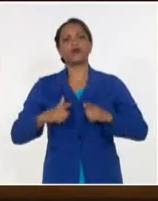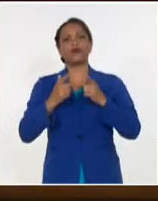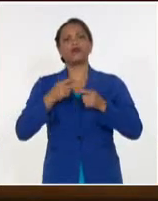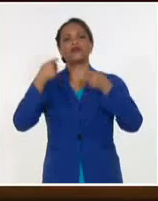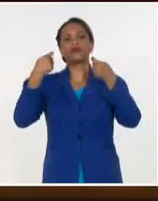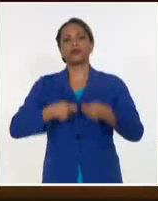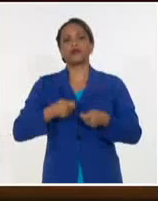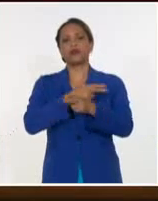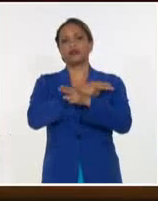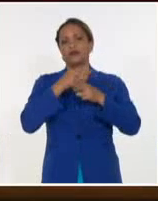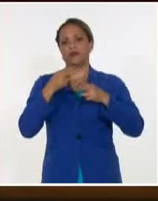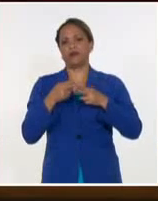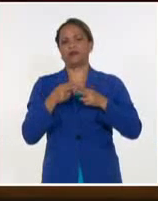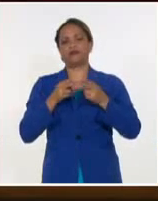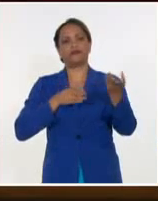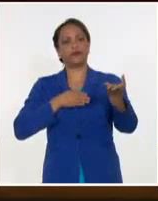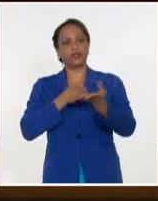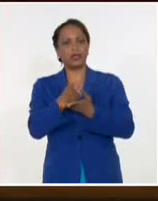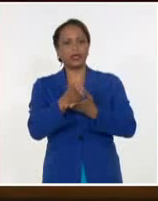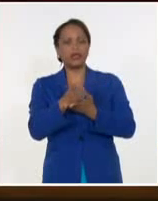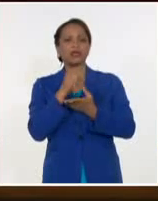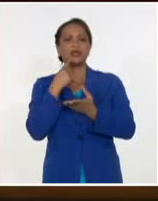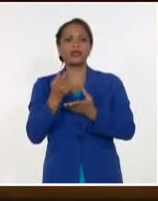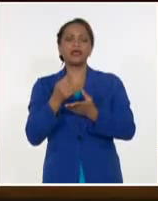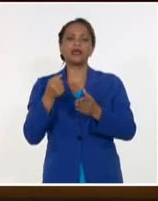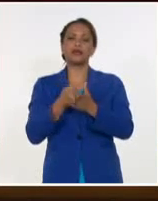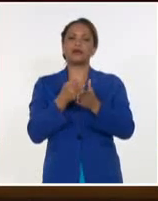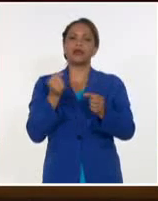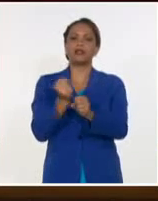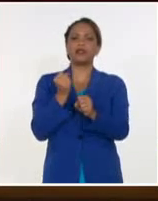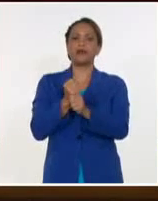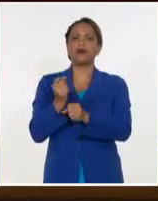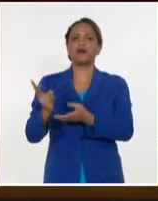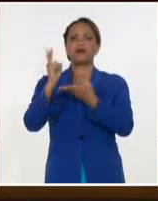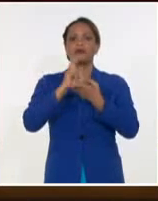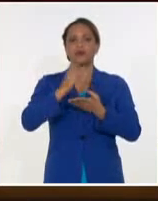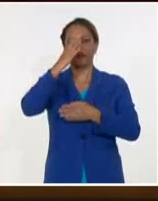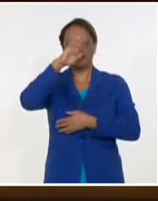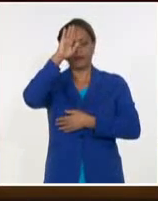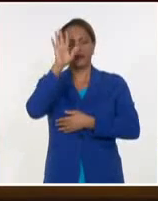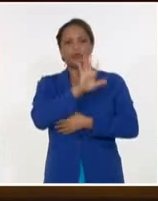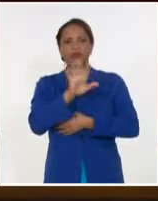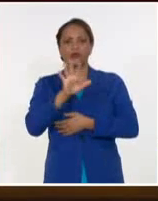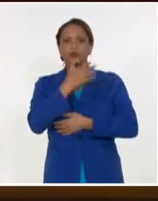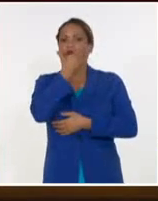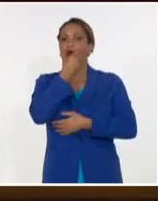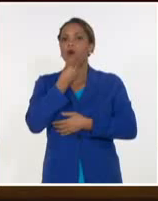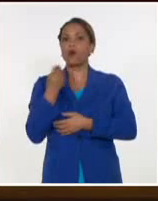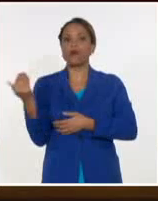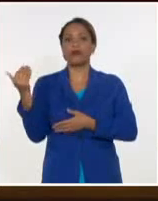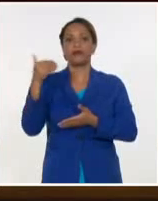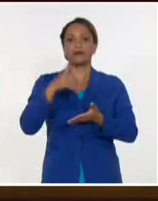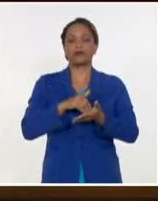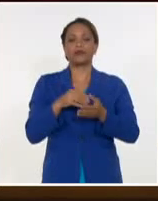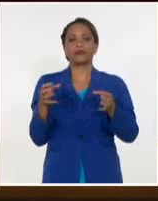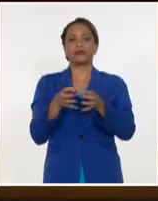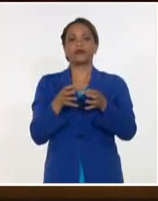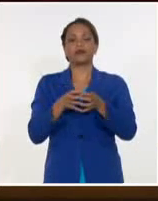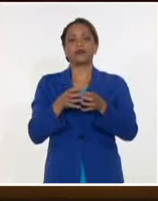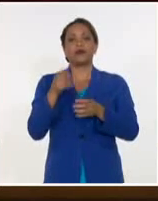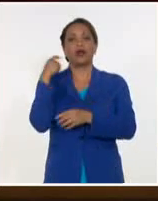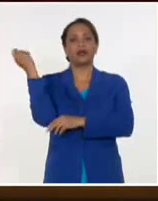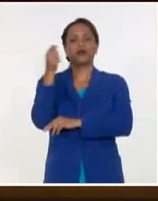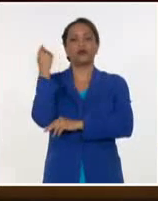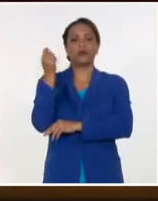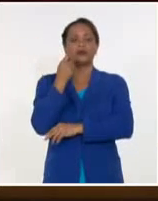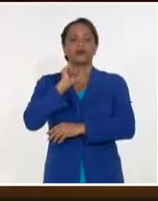histórico: continuar el camino emprendido con la visita a Cuba de los 55 valerosos jóvenes de la Brigada Antonio Maceo en diciembre de